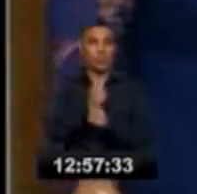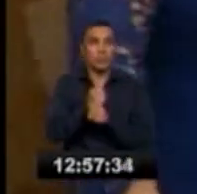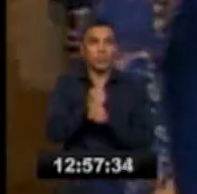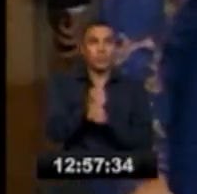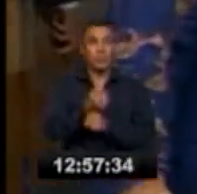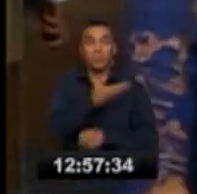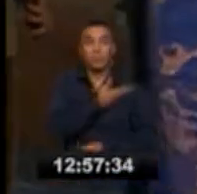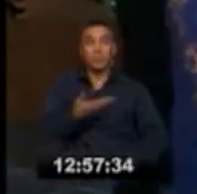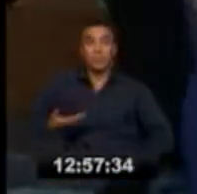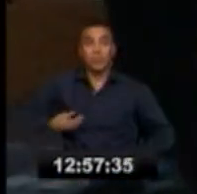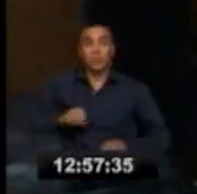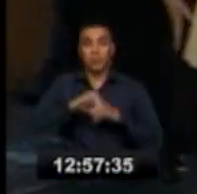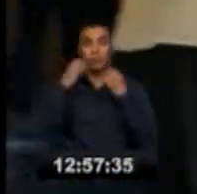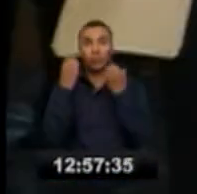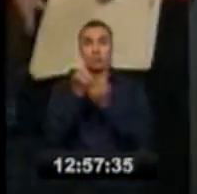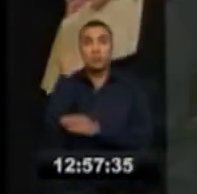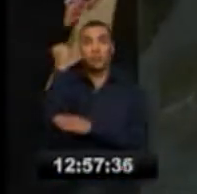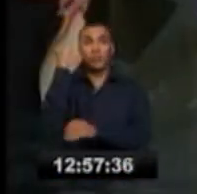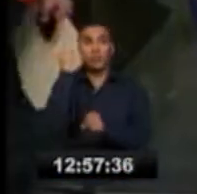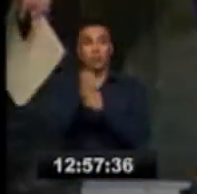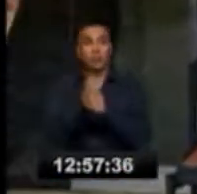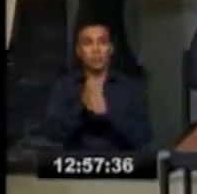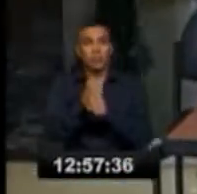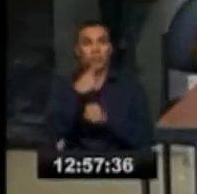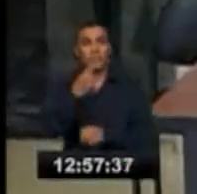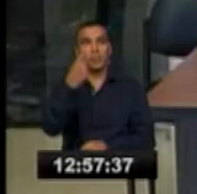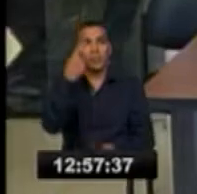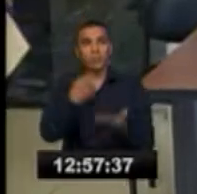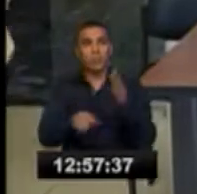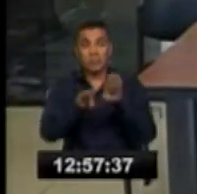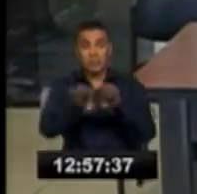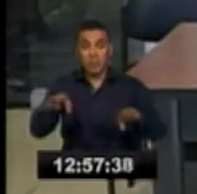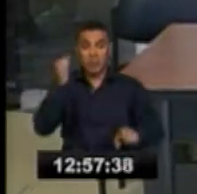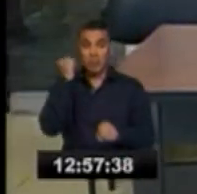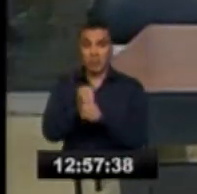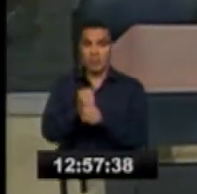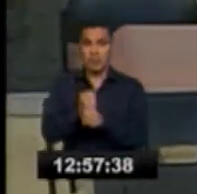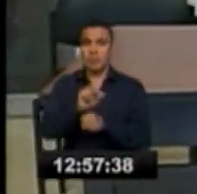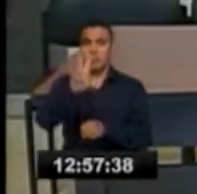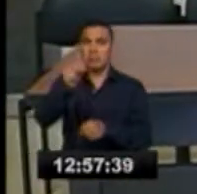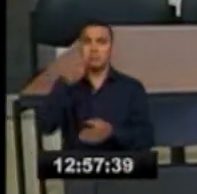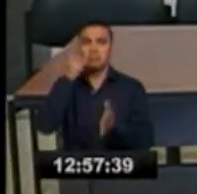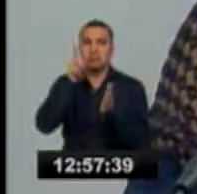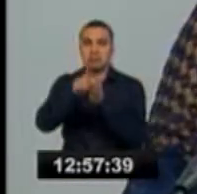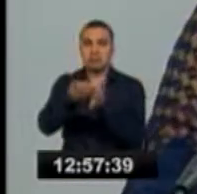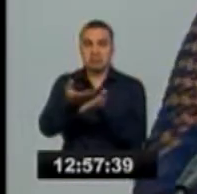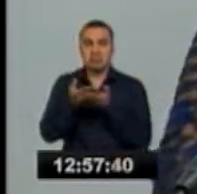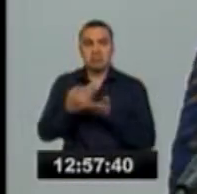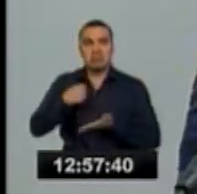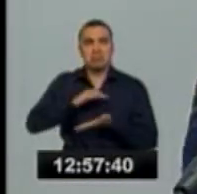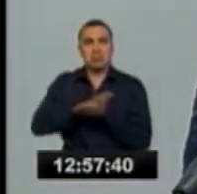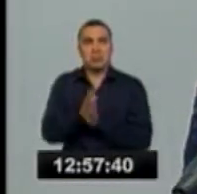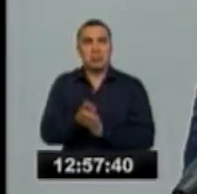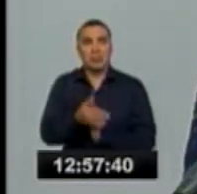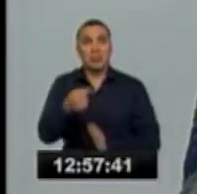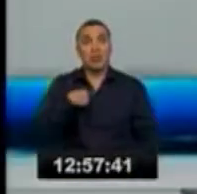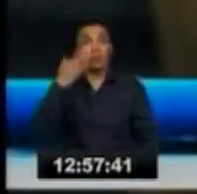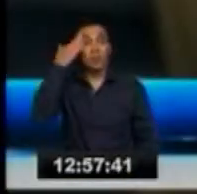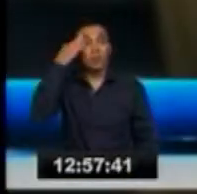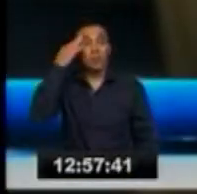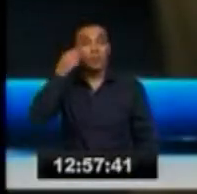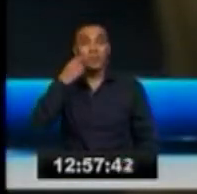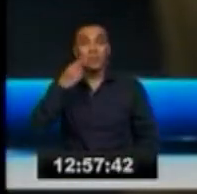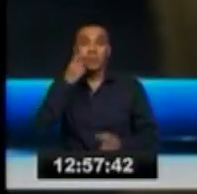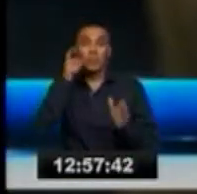presidenta de la Comisión de Derechos de los Trabajadores, Liliana Durán, dijo que en esa mesa de trabajo aún no han recibido denuncias. Sé que las denuncias están llegando al CAL.